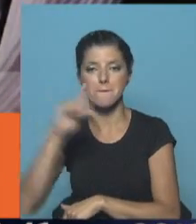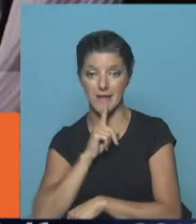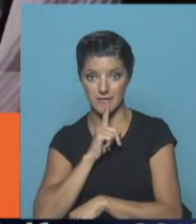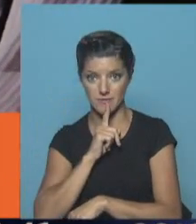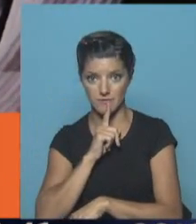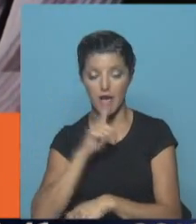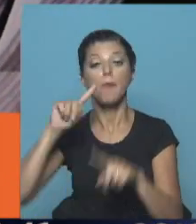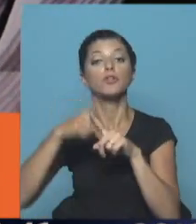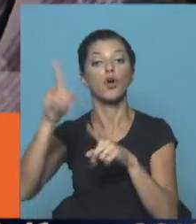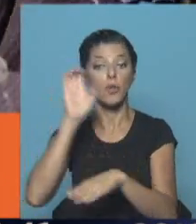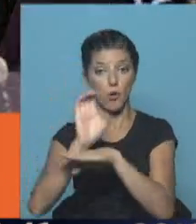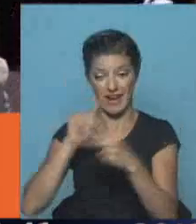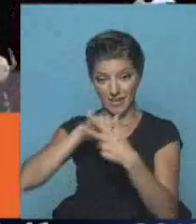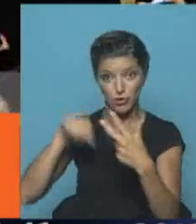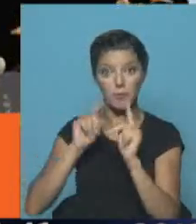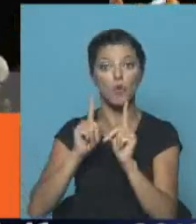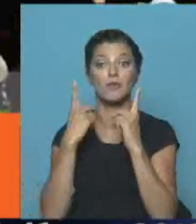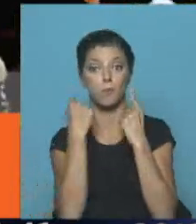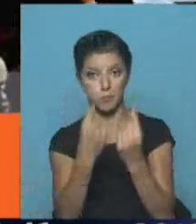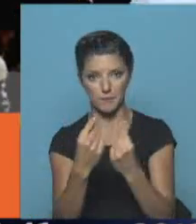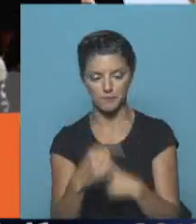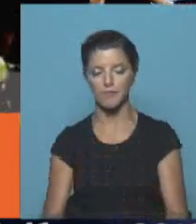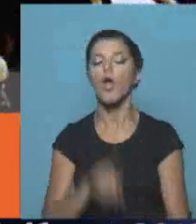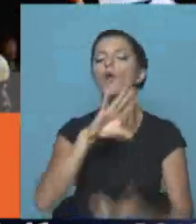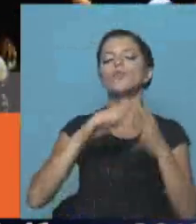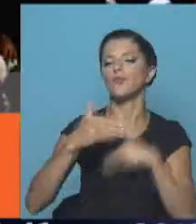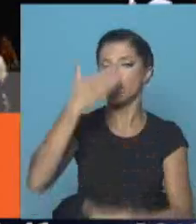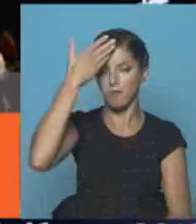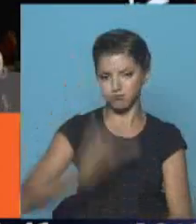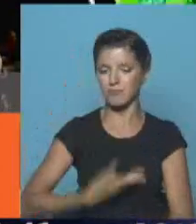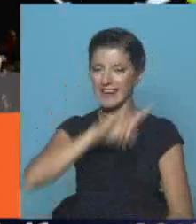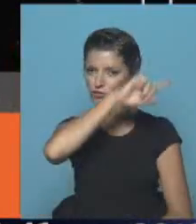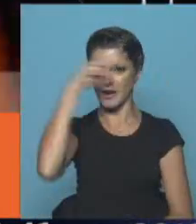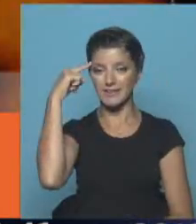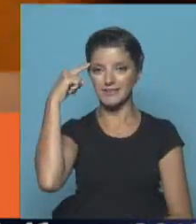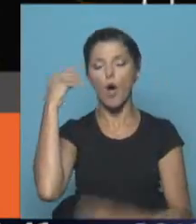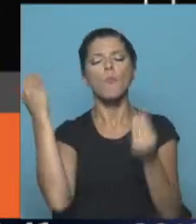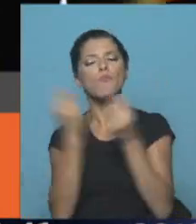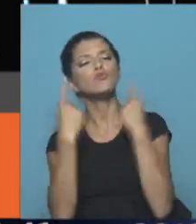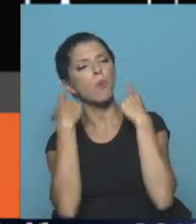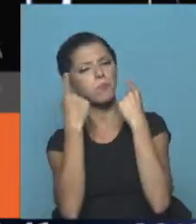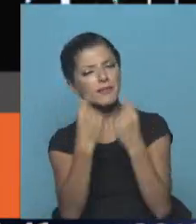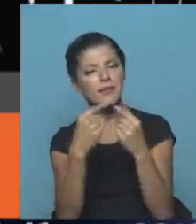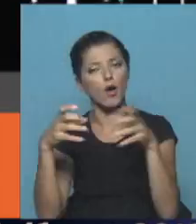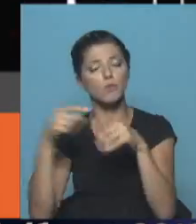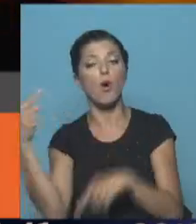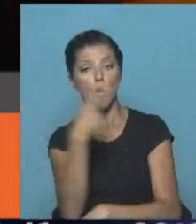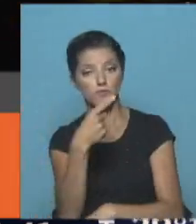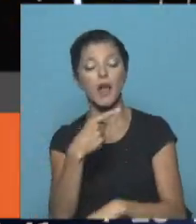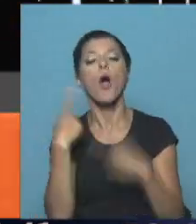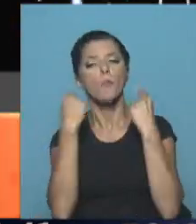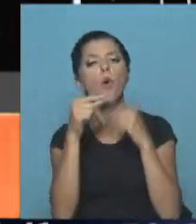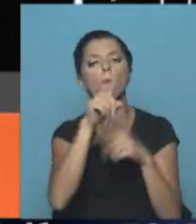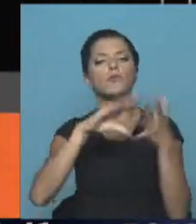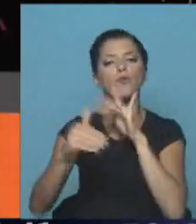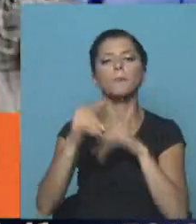ecuatorianos. Dueño de un estilo personalista, Correa fue y es criticado por la oposición por su modelo estatista y por